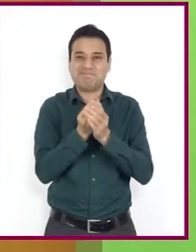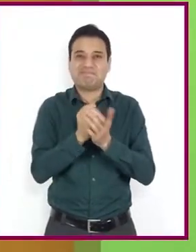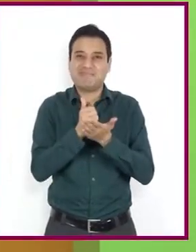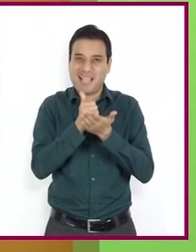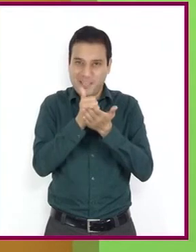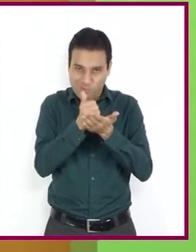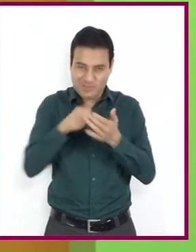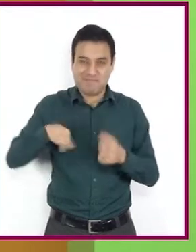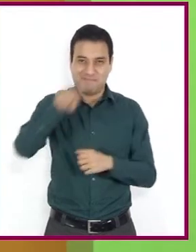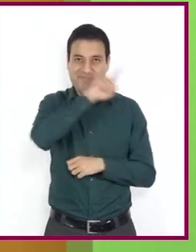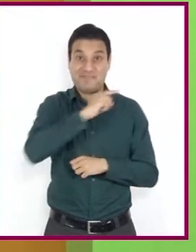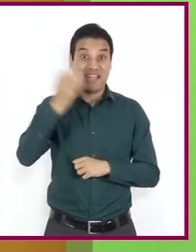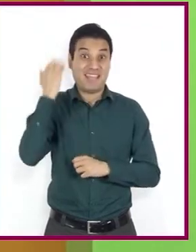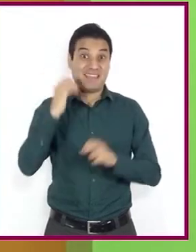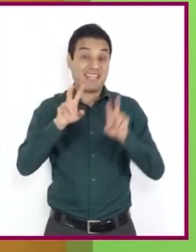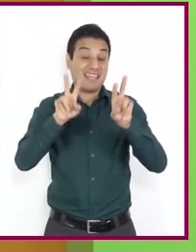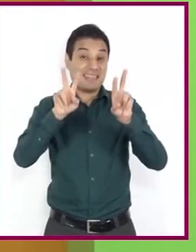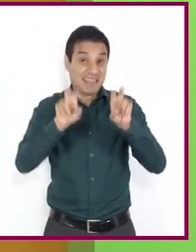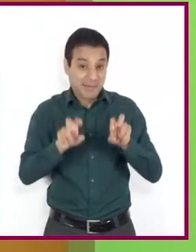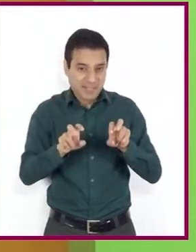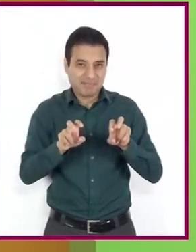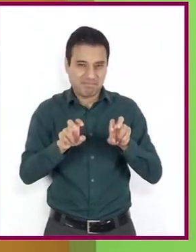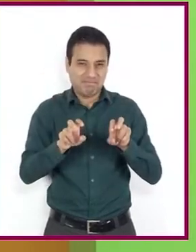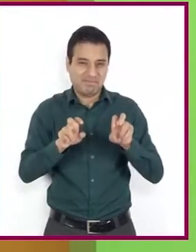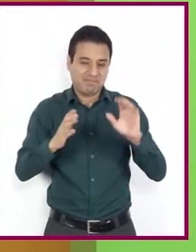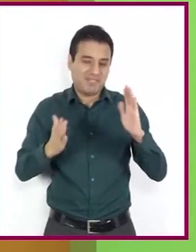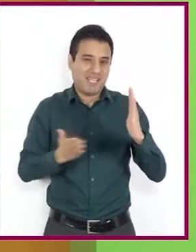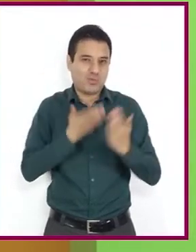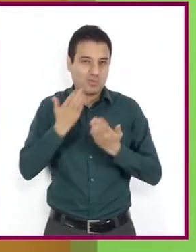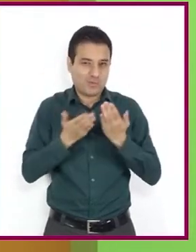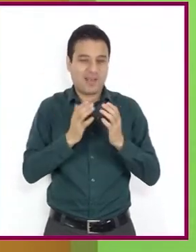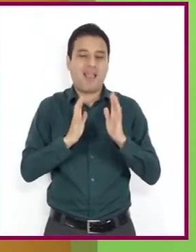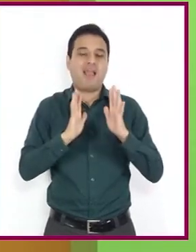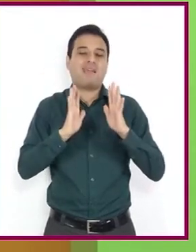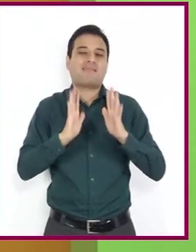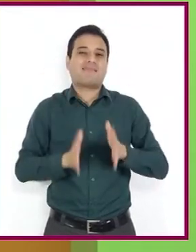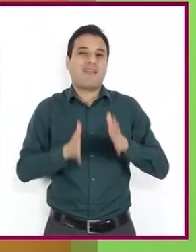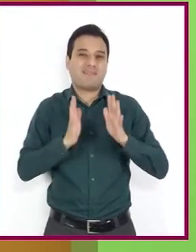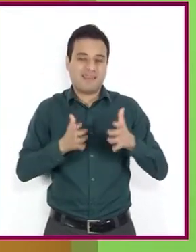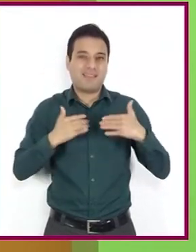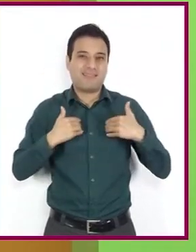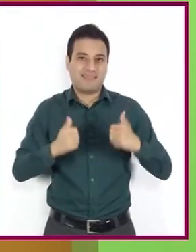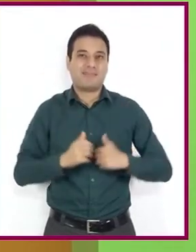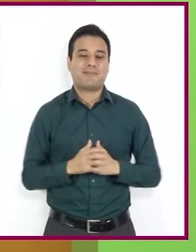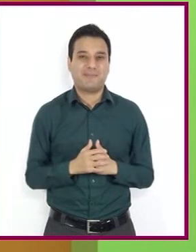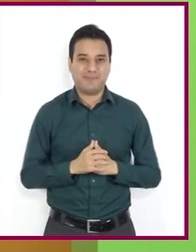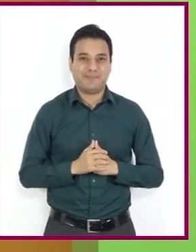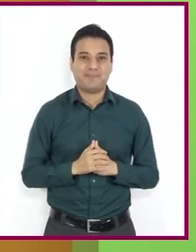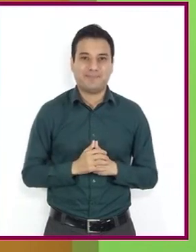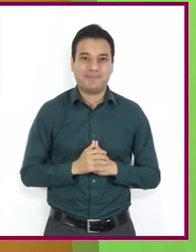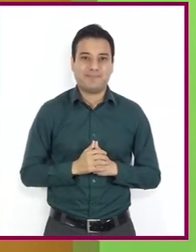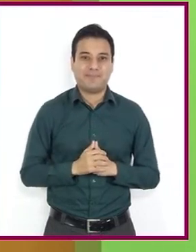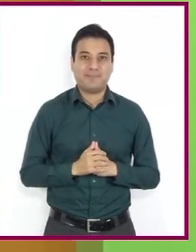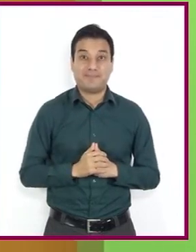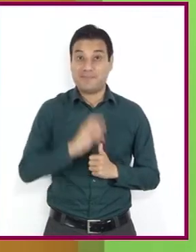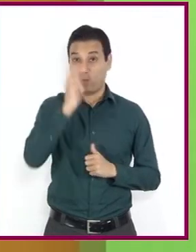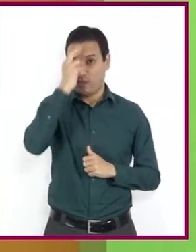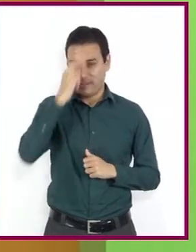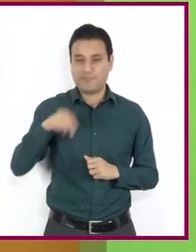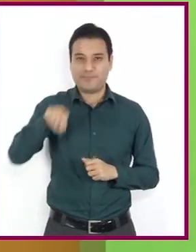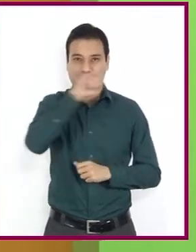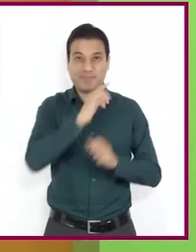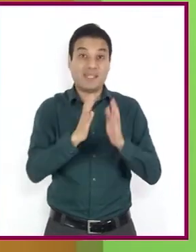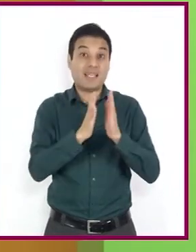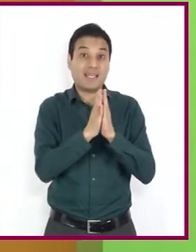para retomar y recuperar algunos conceptos que ya habíamos abordado, pero que no teníamos tan presentes. Recuerden consultar su